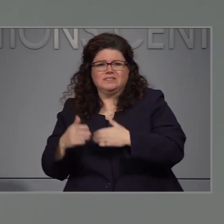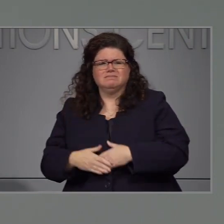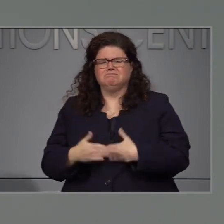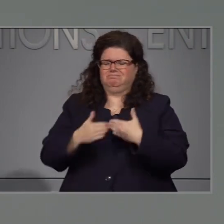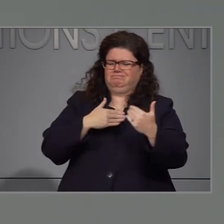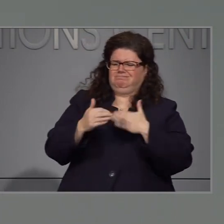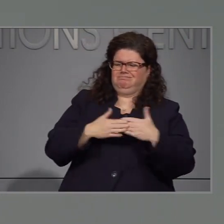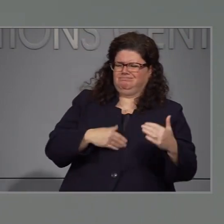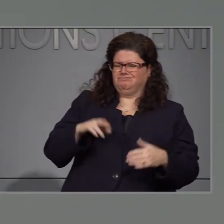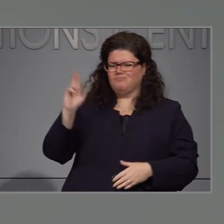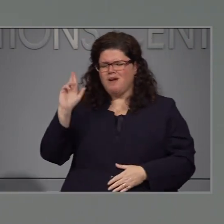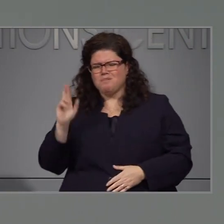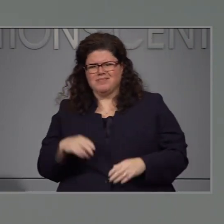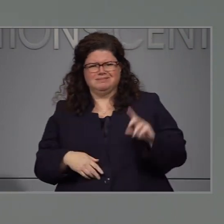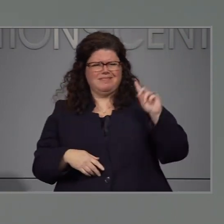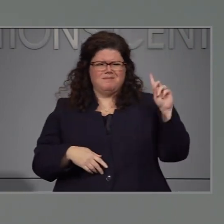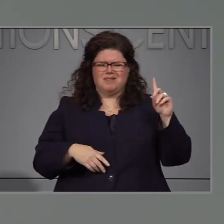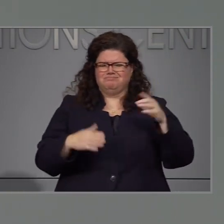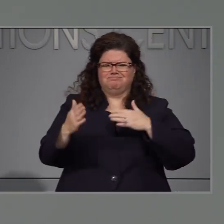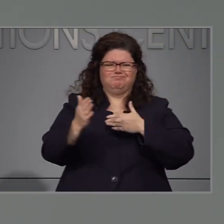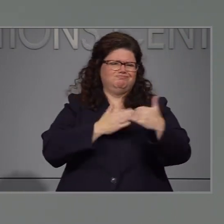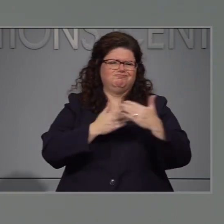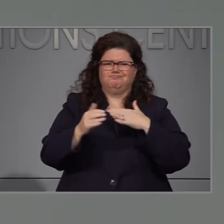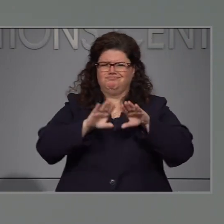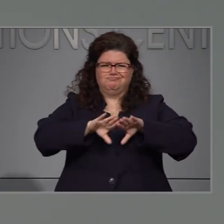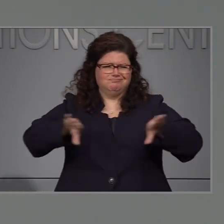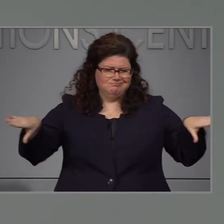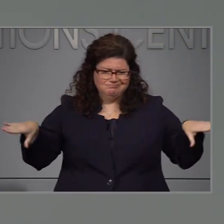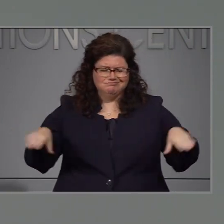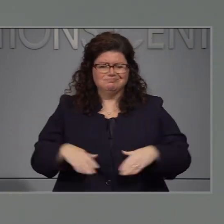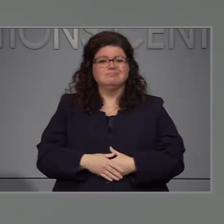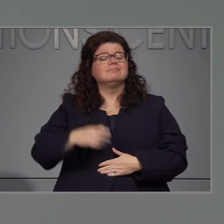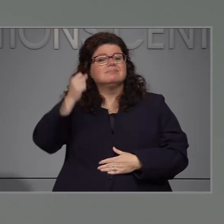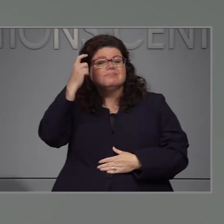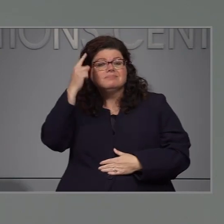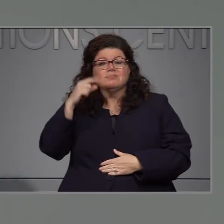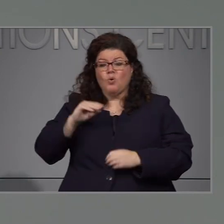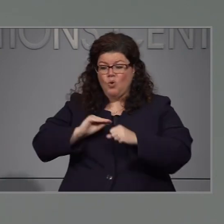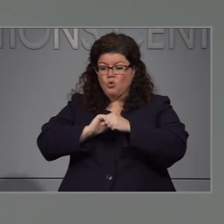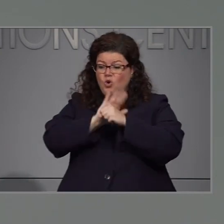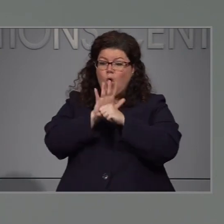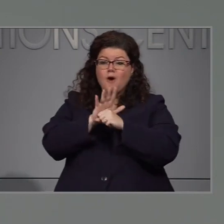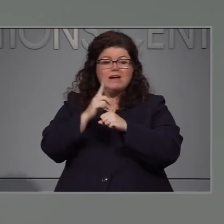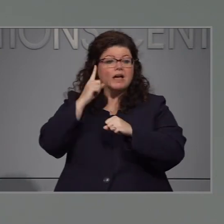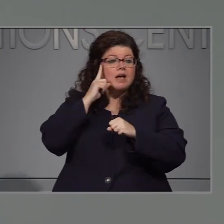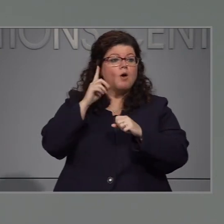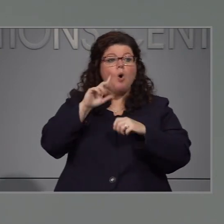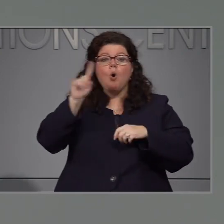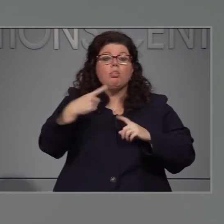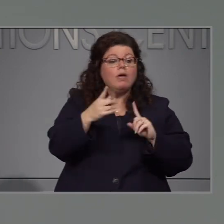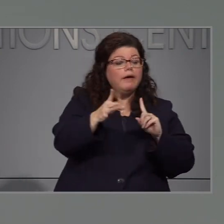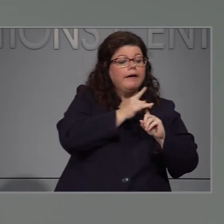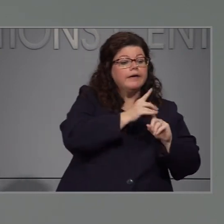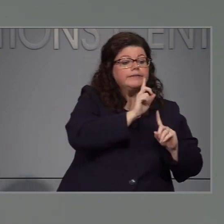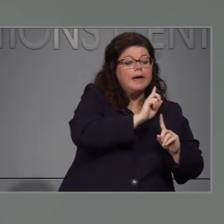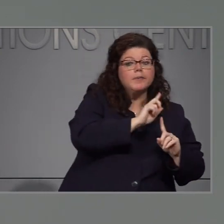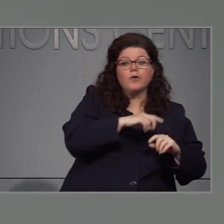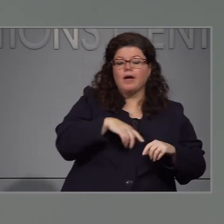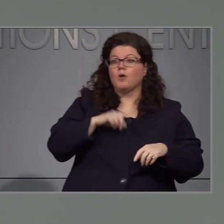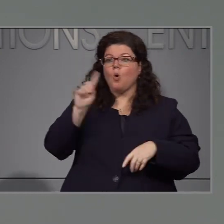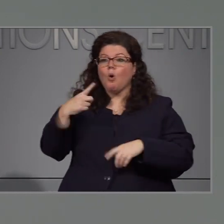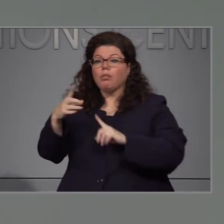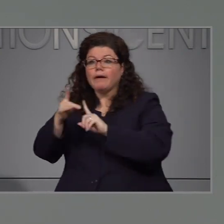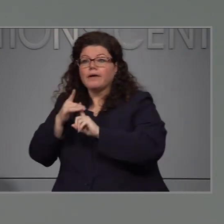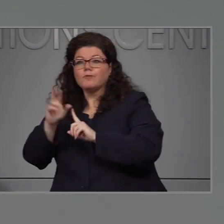al público, no importa su afiliación política. Sabemos que el virus no respeta ninguna diferencia geográfica o